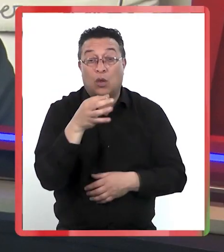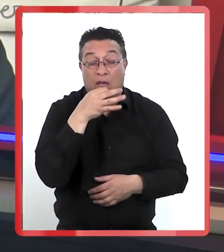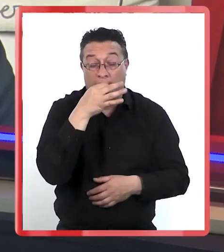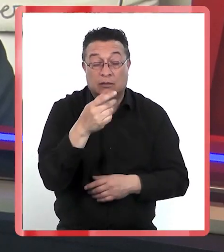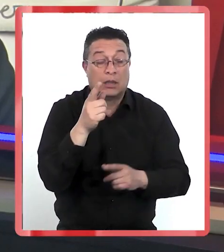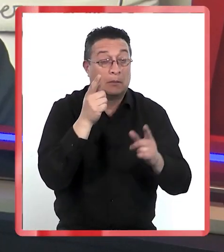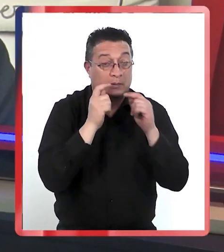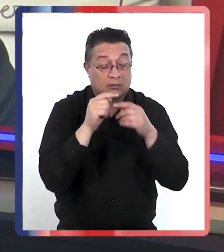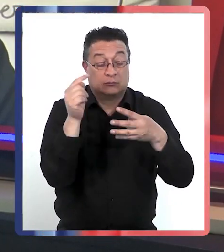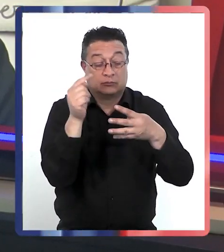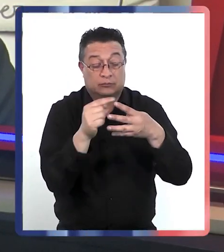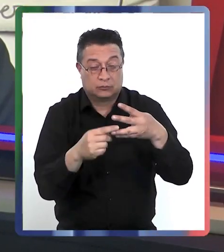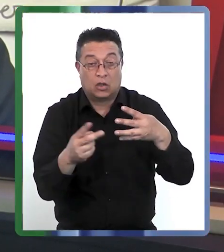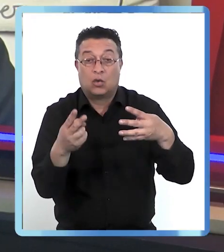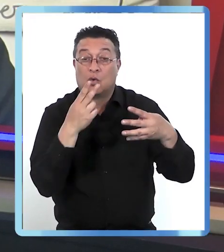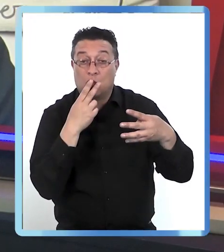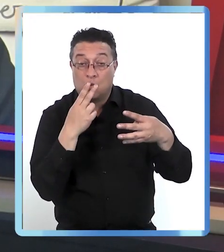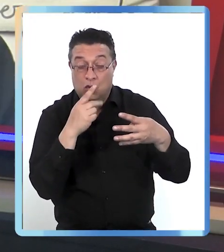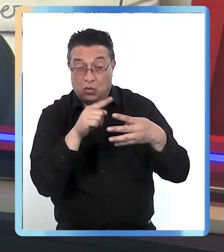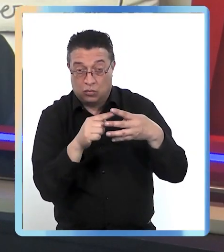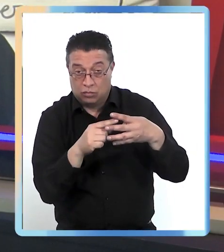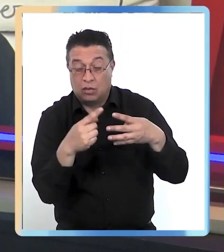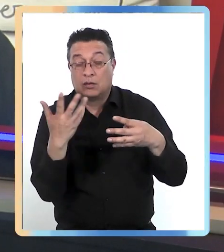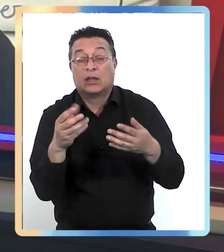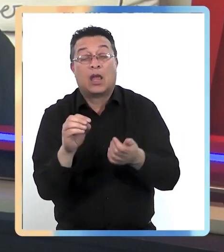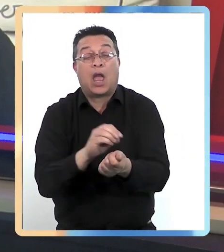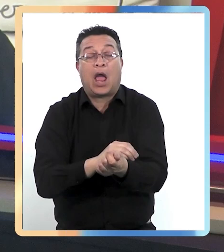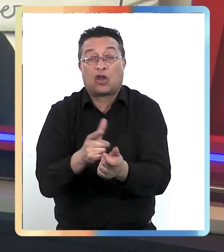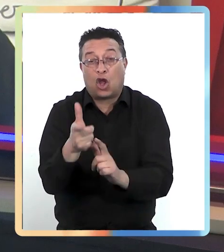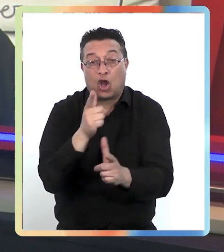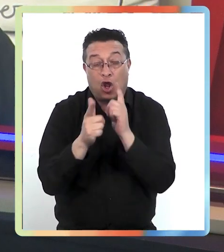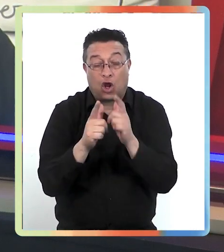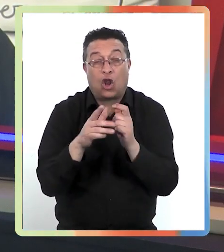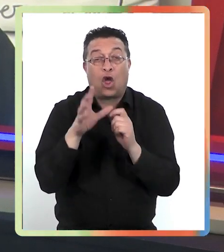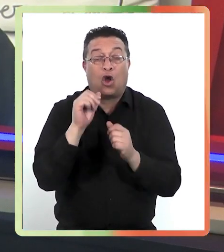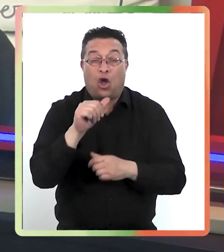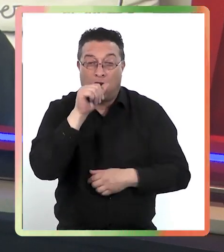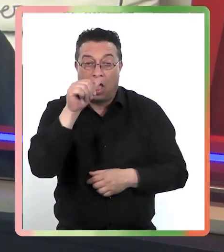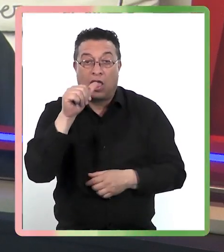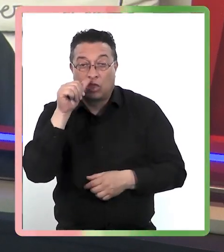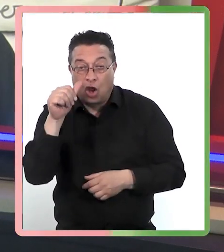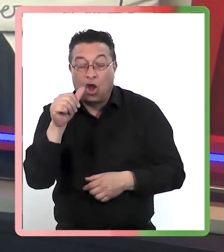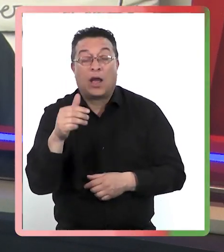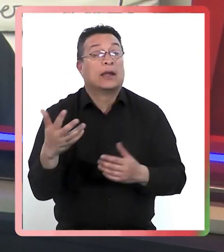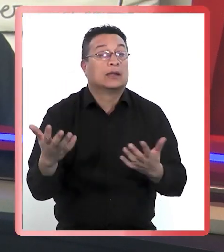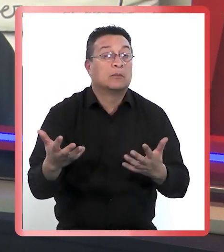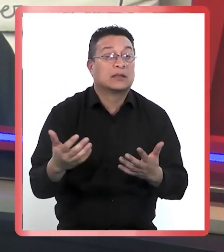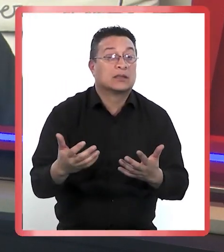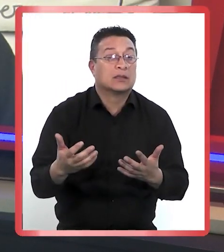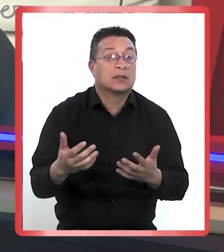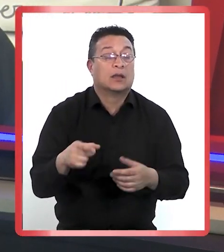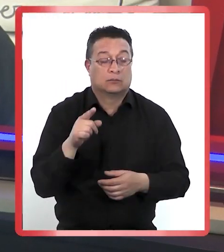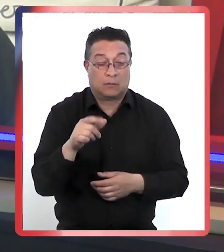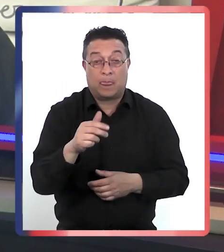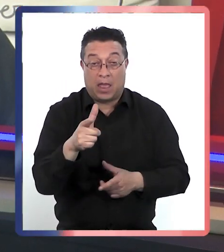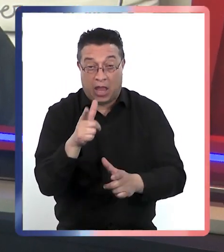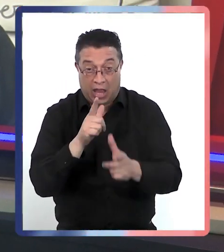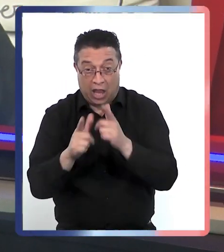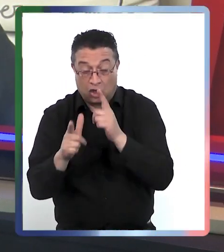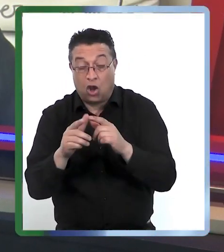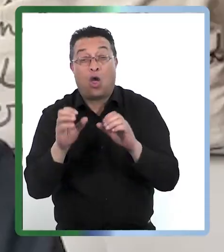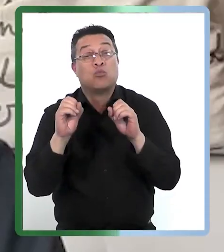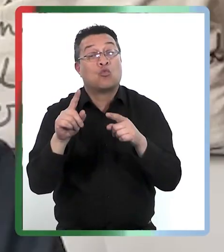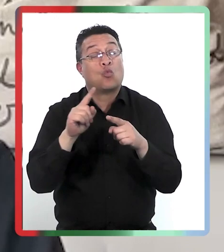Usted mencionaba factores de riesgo como el consumo de tabaco. Pero ¿qué pasa con el alcohol, por ejemplo, o con el consumo de droga y estupefacientes? El consumo